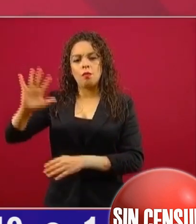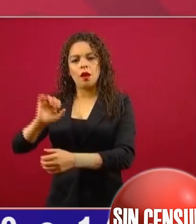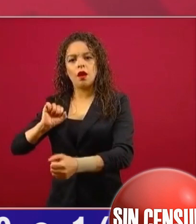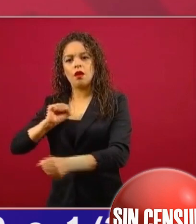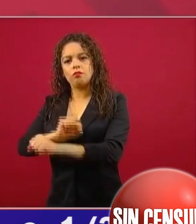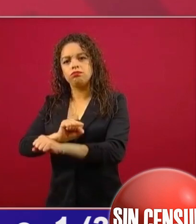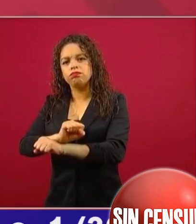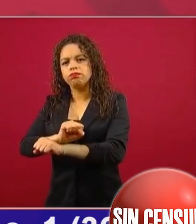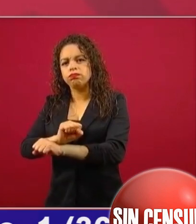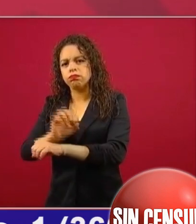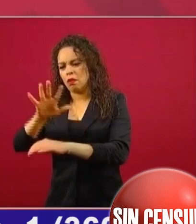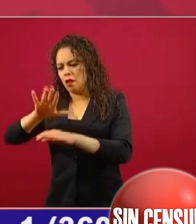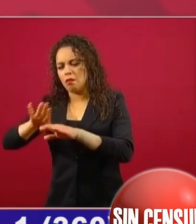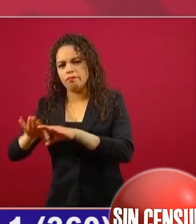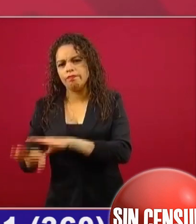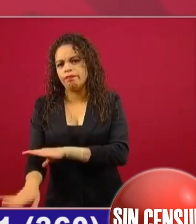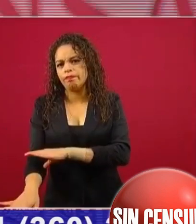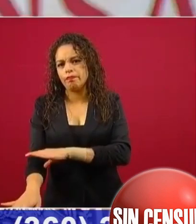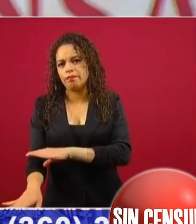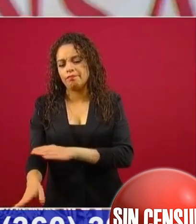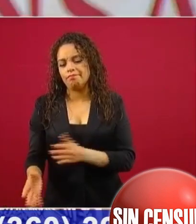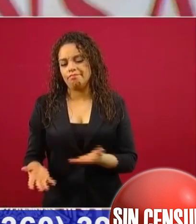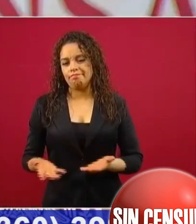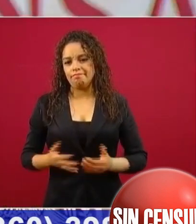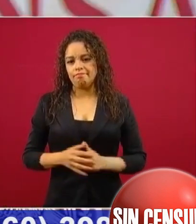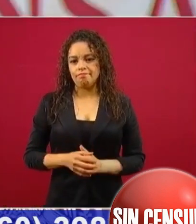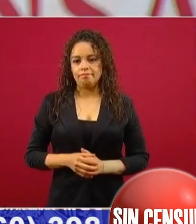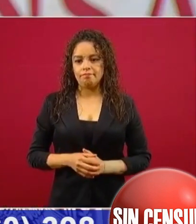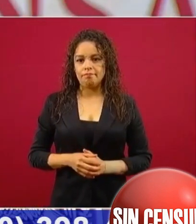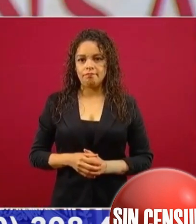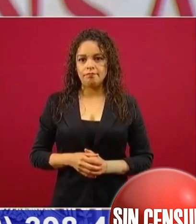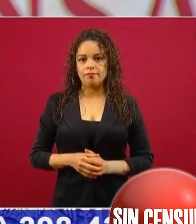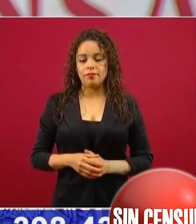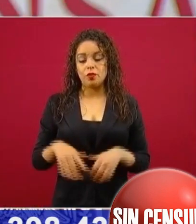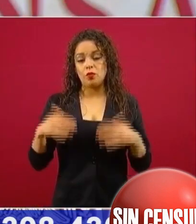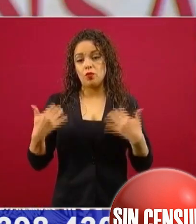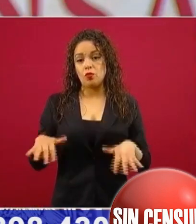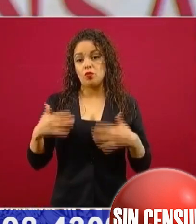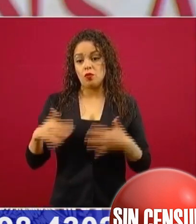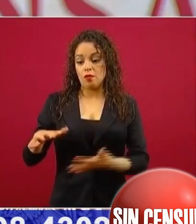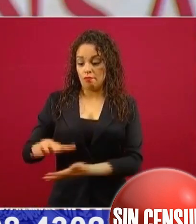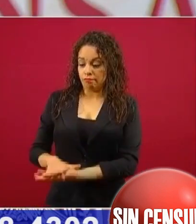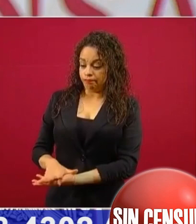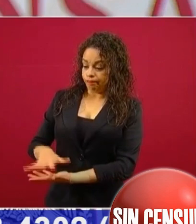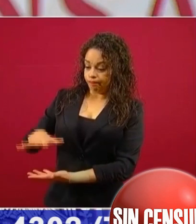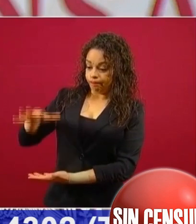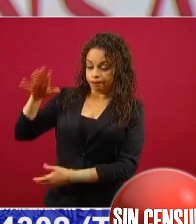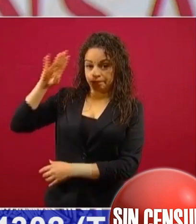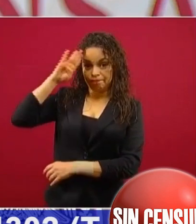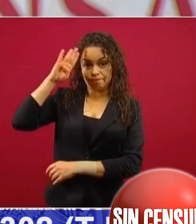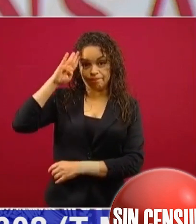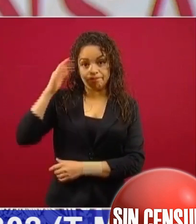Y se acumularon grandes fortunas al amparo del poder público,